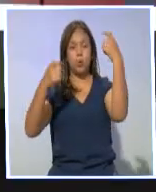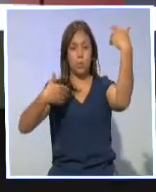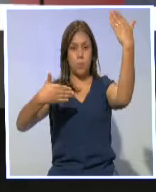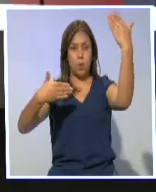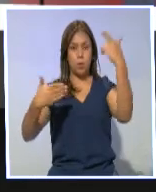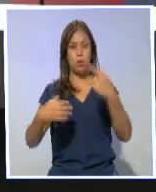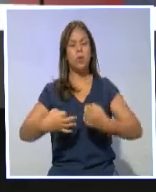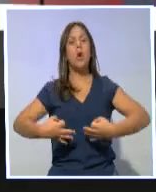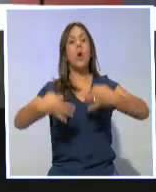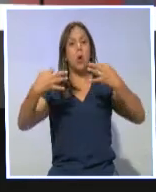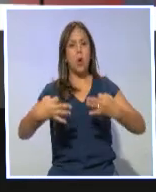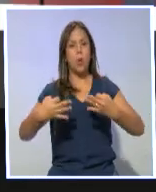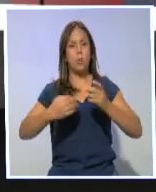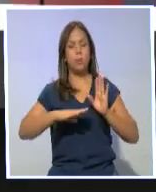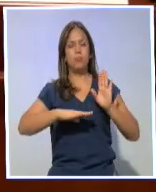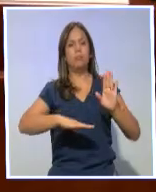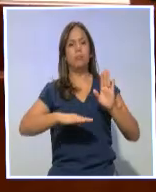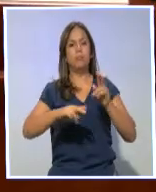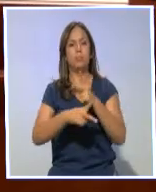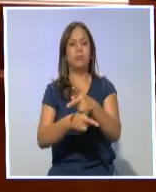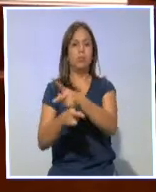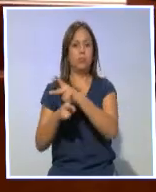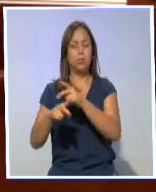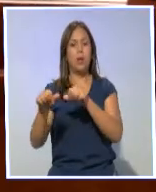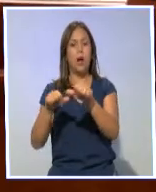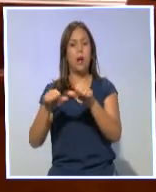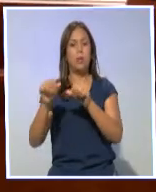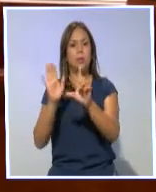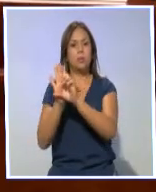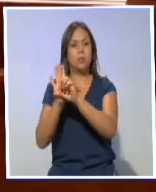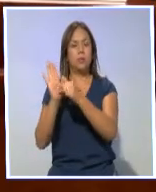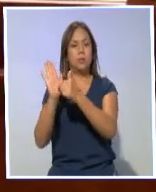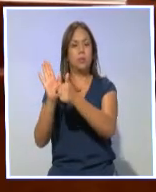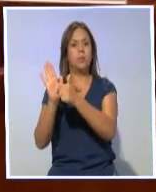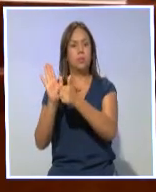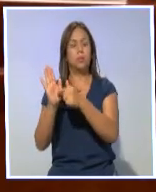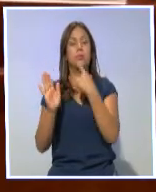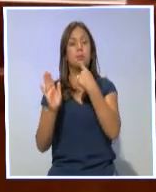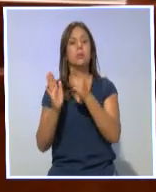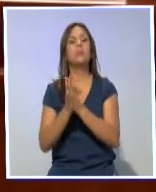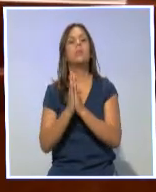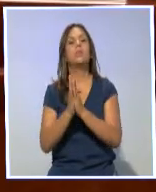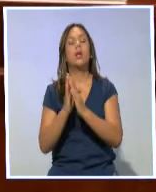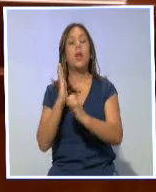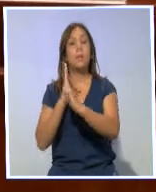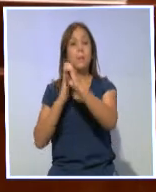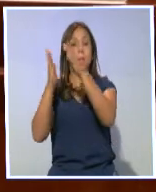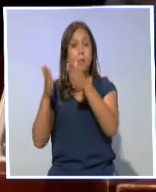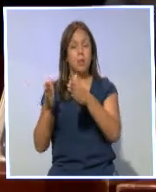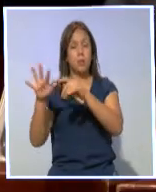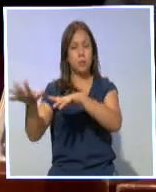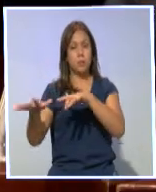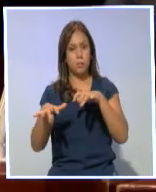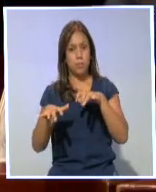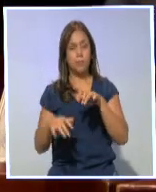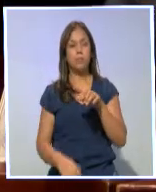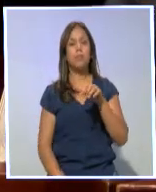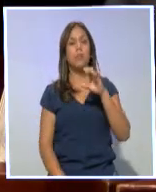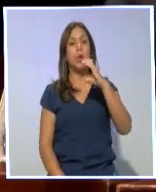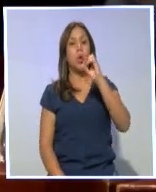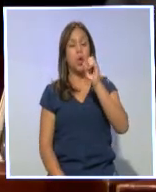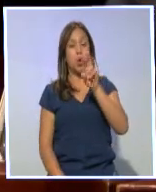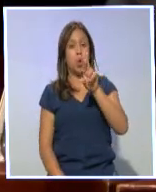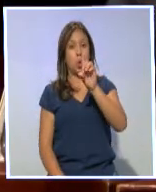en cumplimiento de la resolución del Consejo de Administración Legislativa, demandó que la ministra de Agricultura y Ganadería, Vanessa